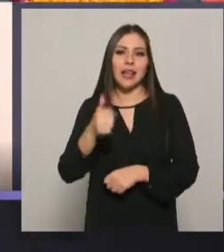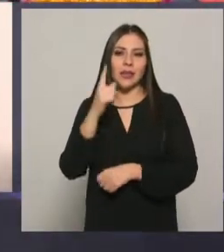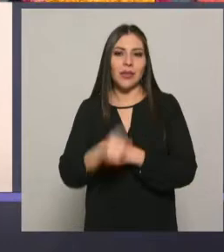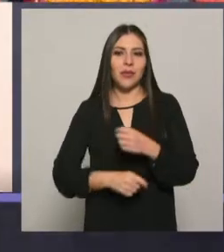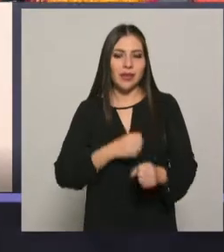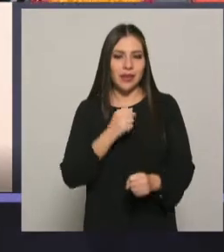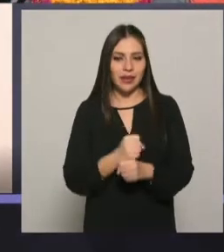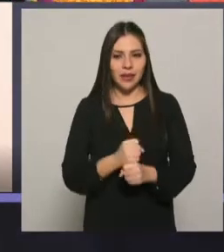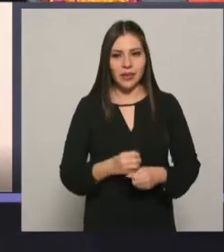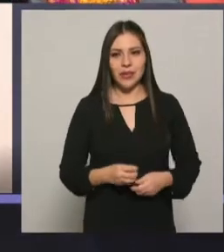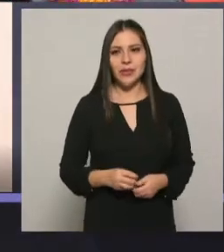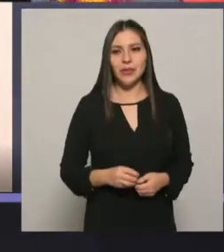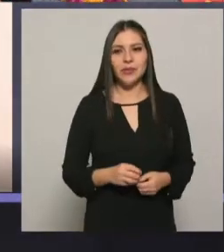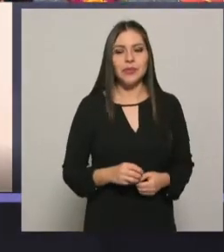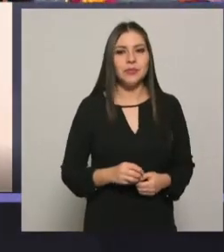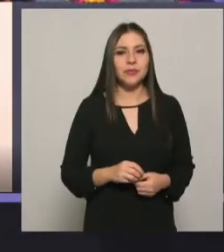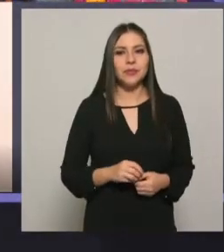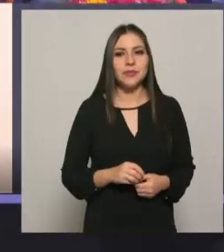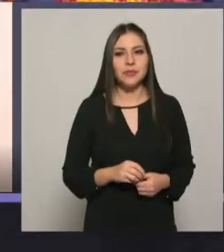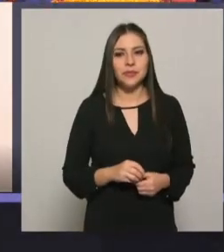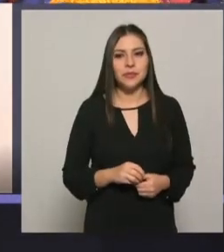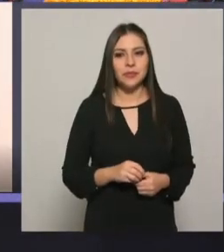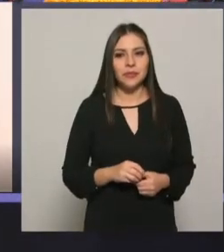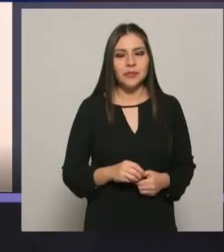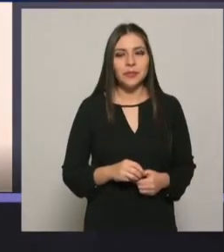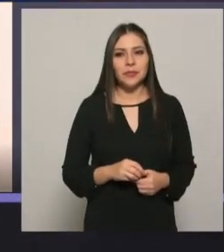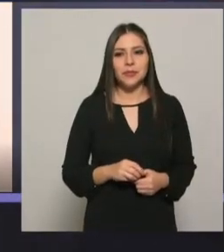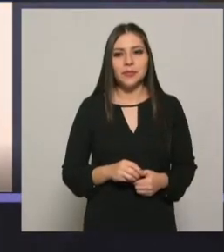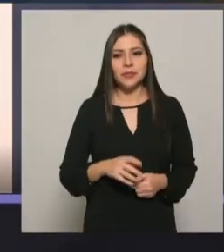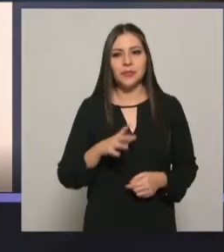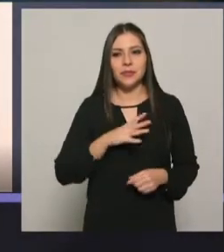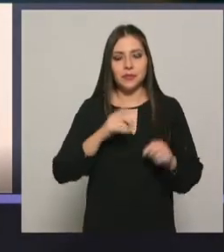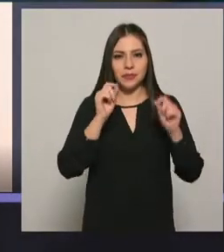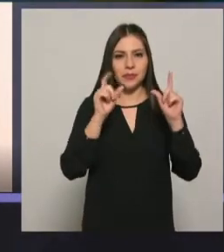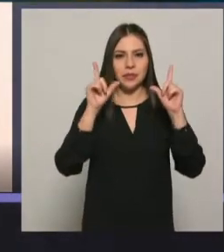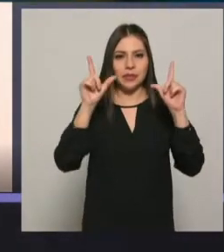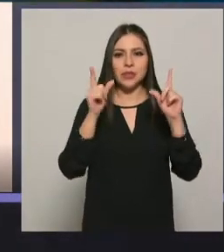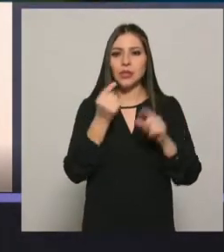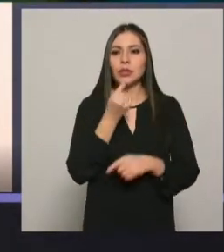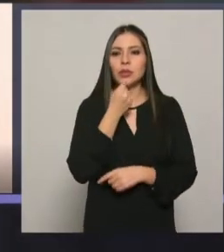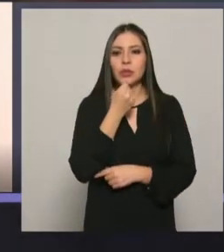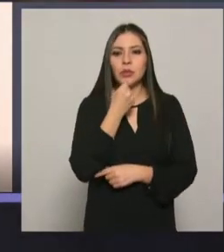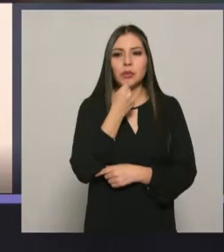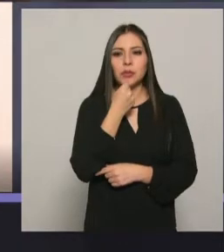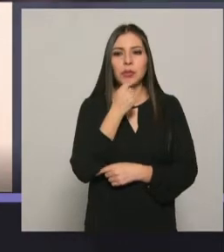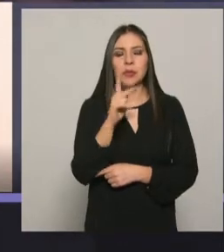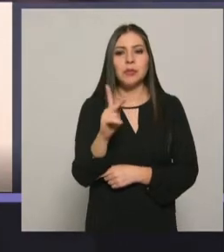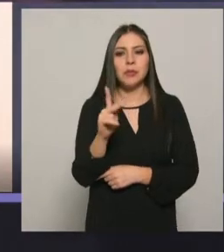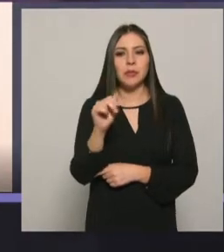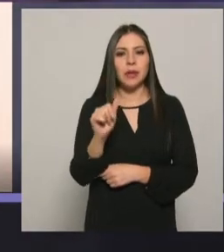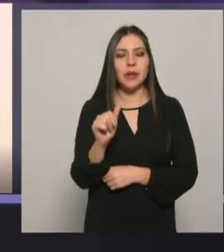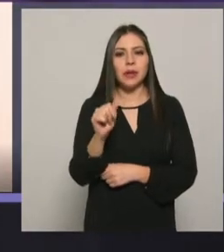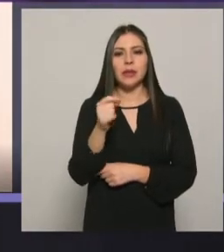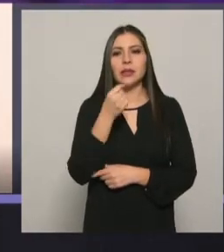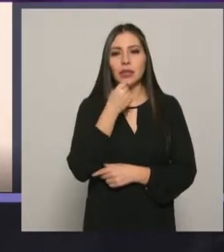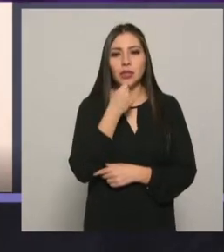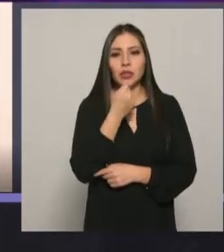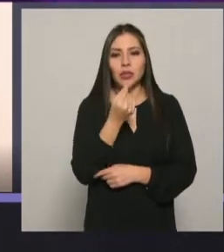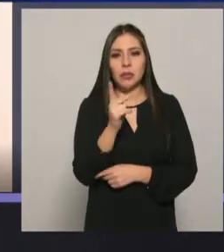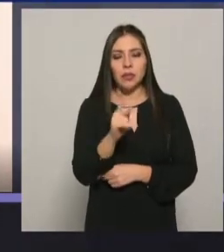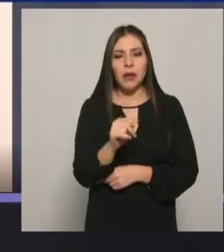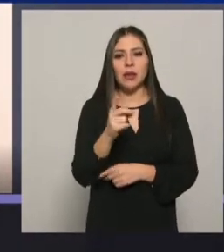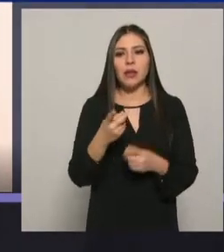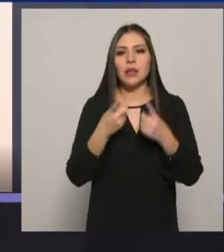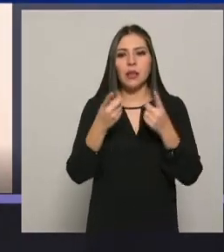tenemos una imagen hermosa que es muy venerada, que es la del Niño Pa. Y bueno, el Niño Pa le da de comer a todo mundo